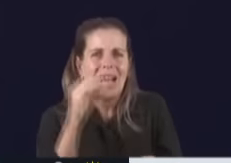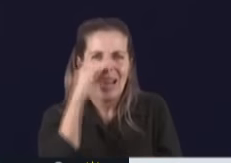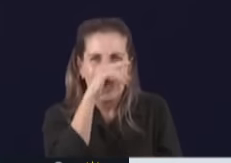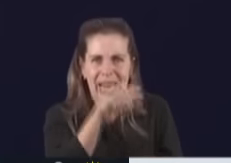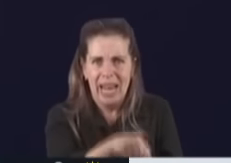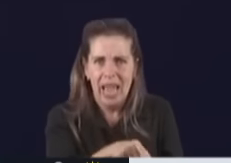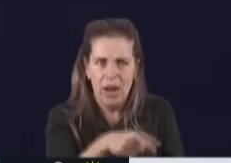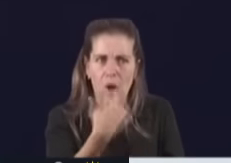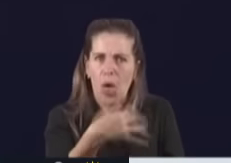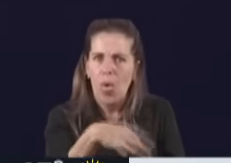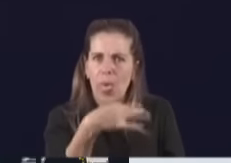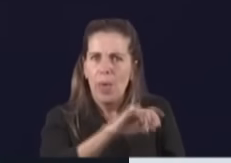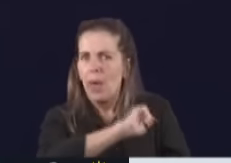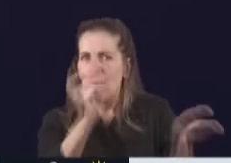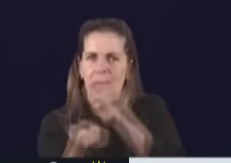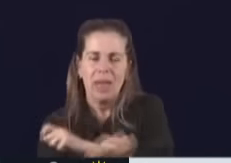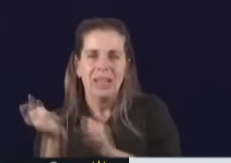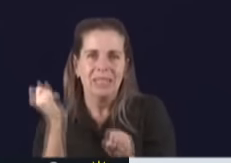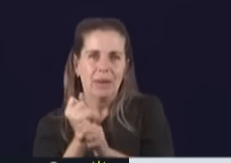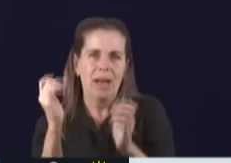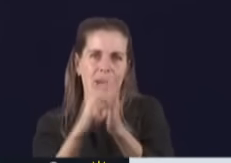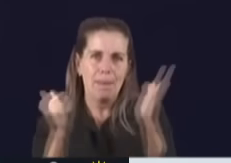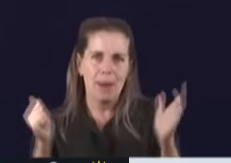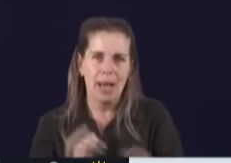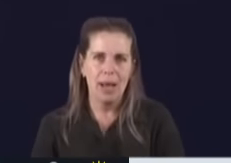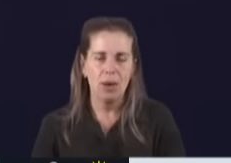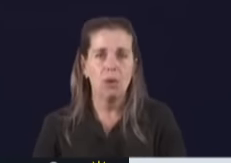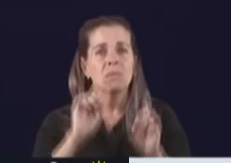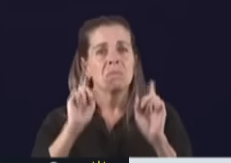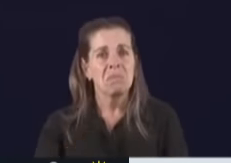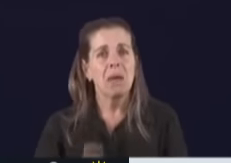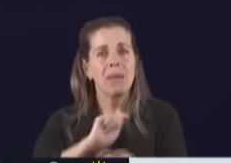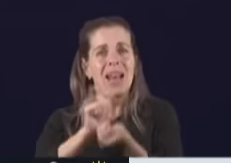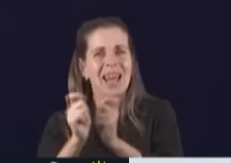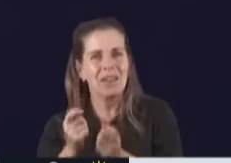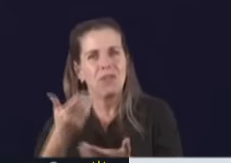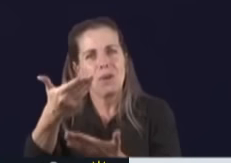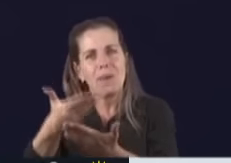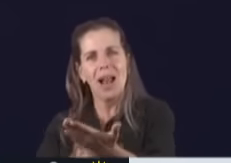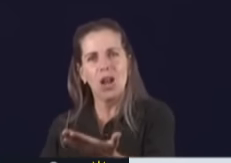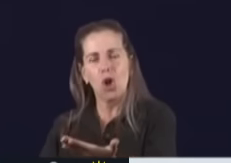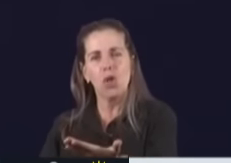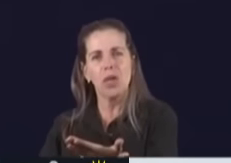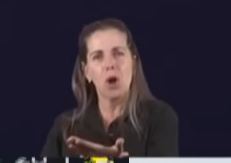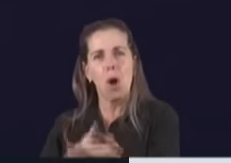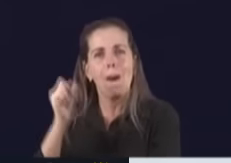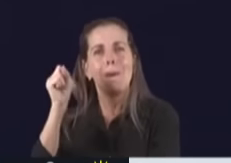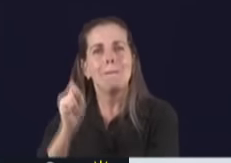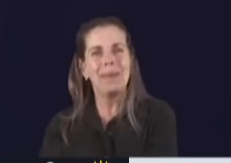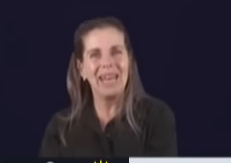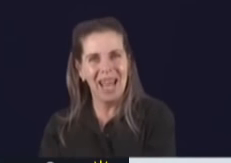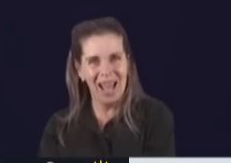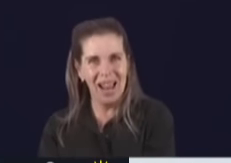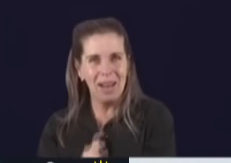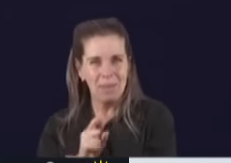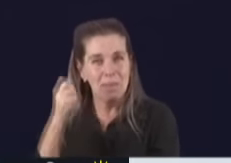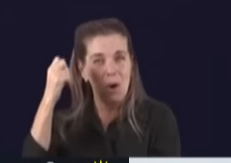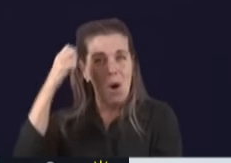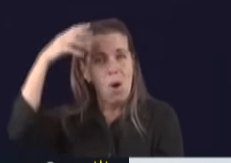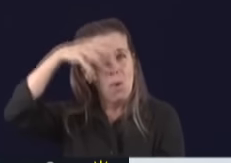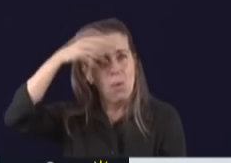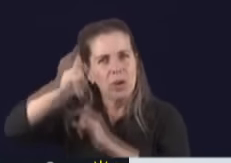y dinamizar la actividad económica. Y la reforma del Código Penal para llevar la doctrina Bullrich a la letra de la